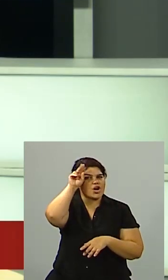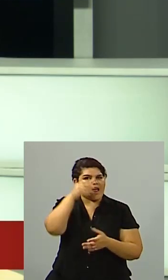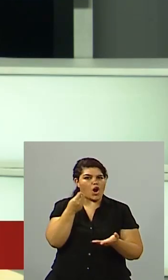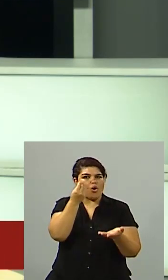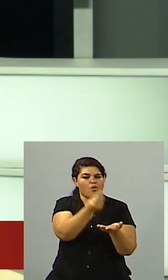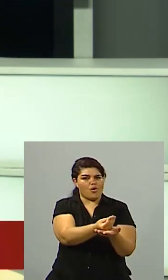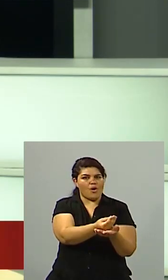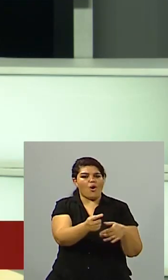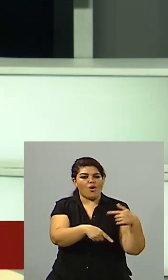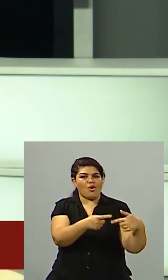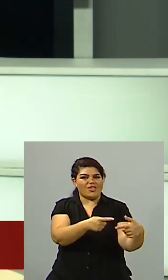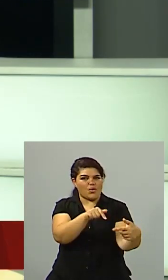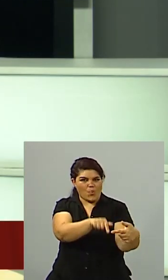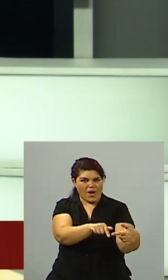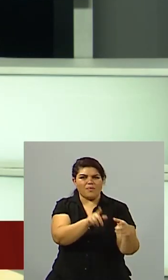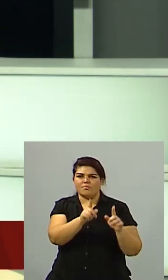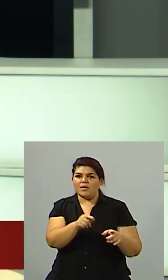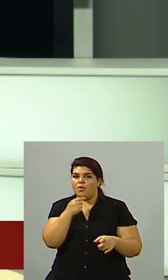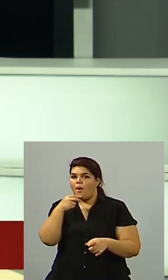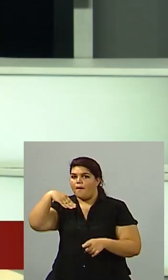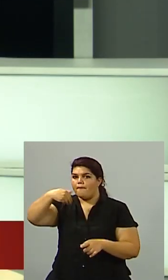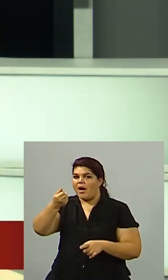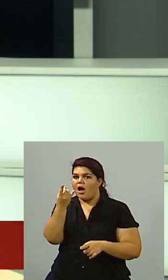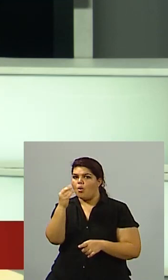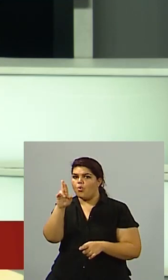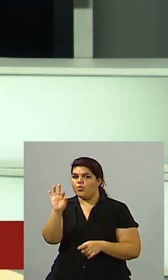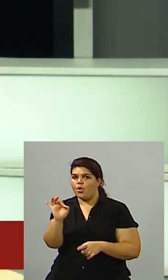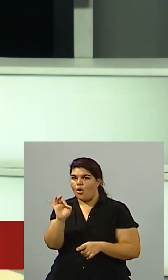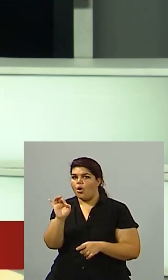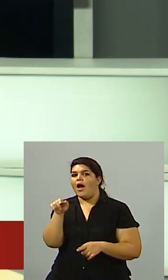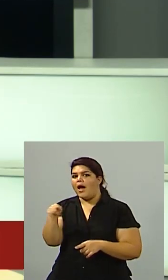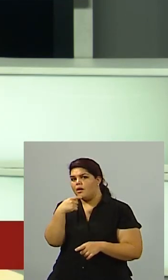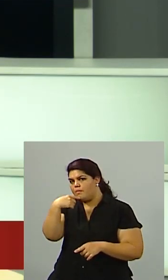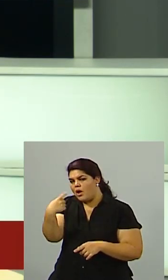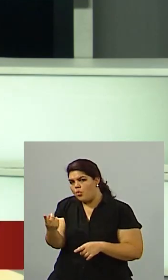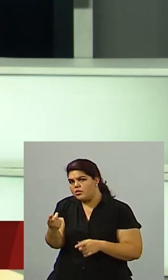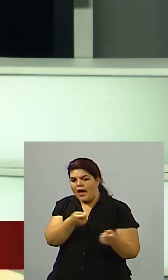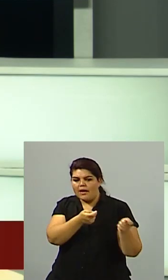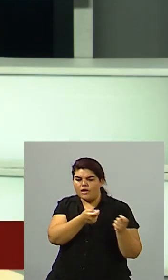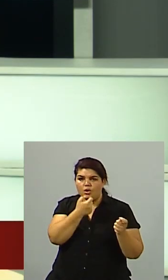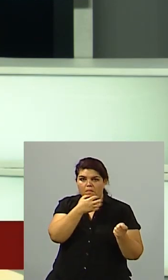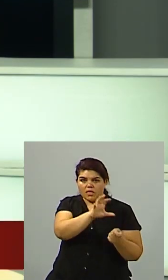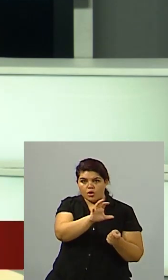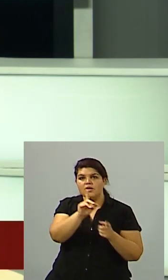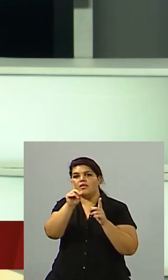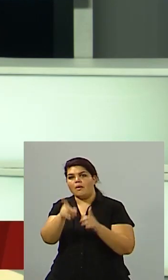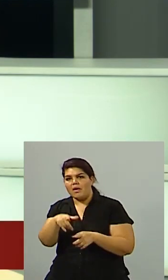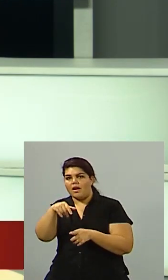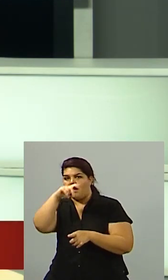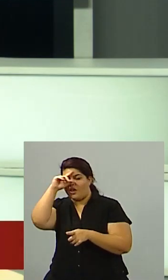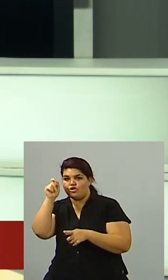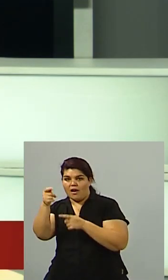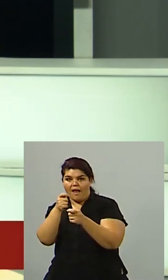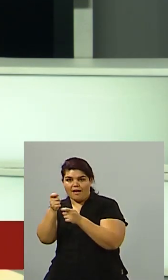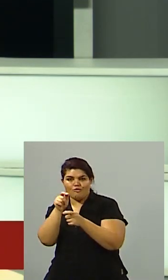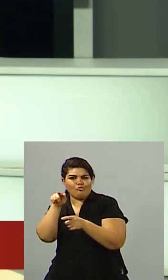Sosa cómo ven el panorama justamente pensando ya en una nueva gestión, tanto provincial como nacional. Eso por un lado, pero